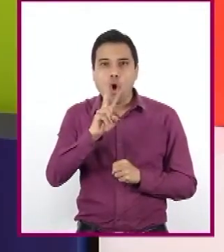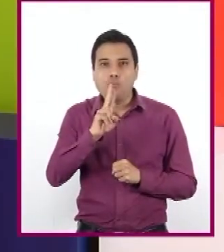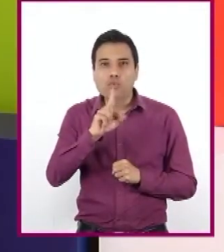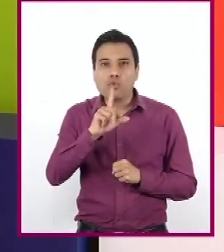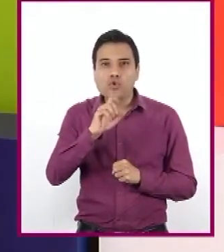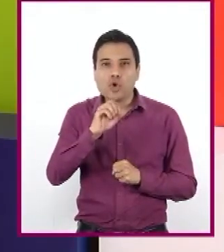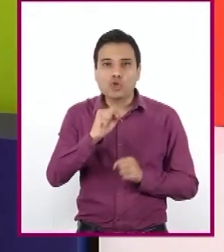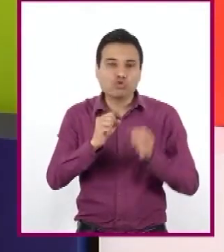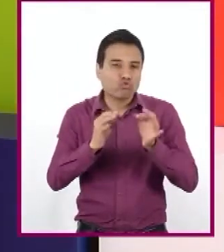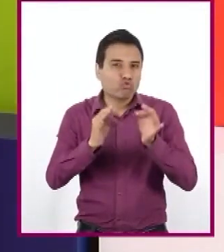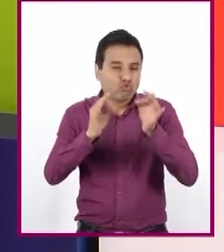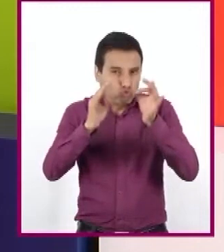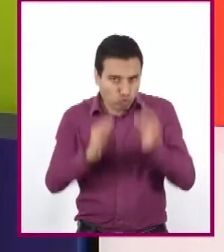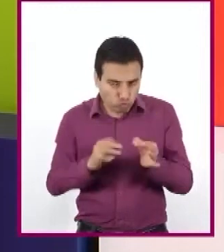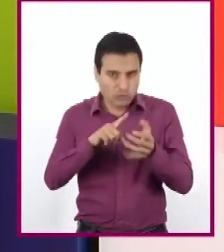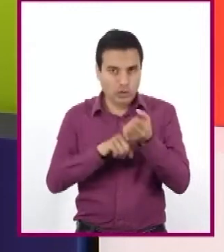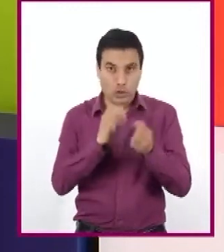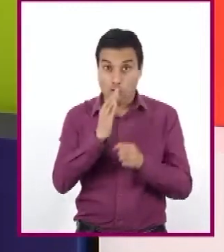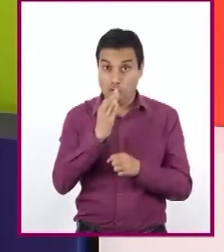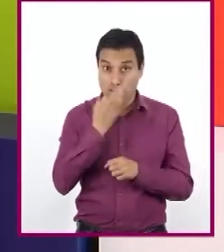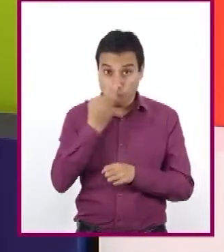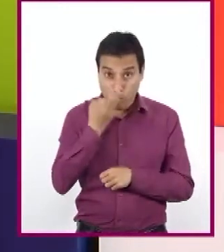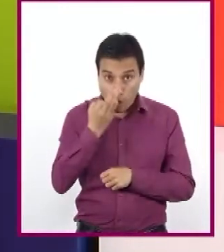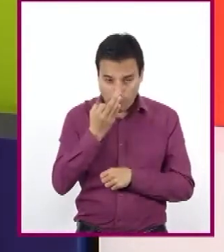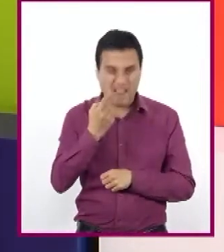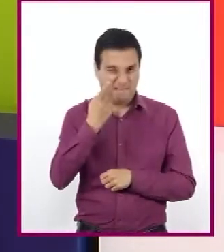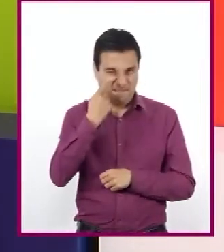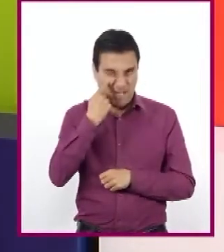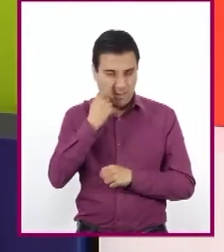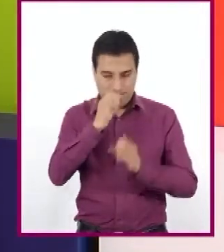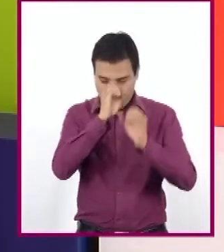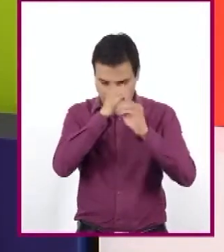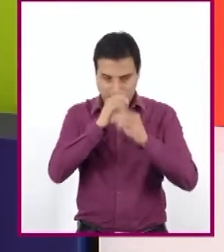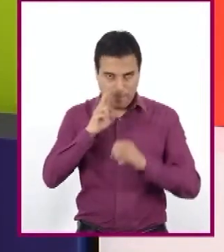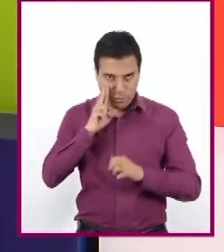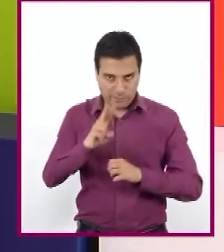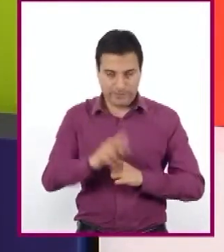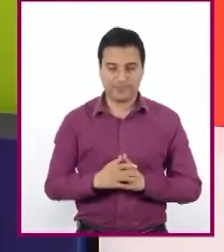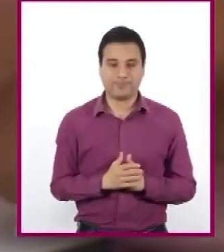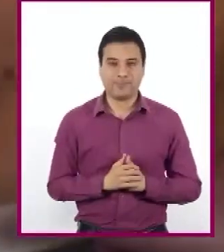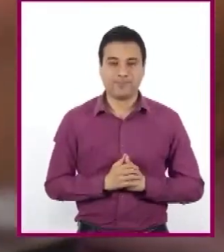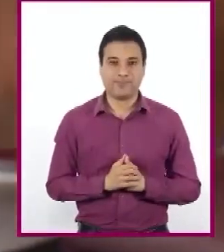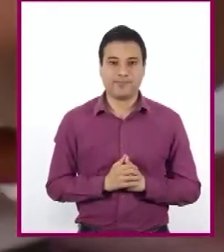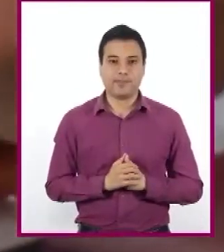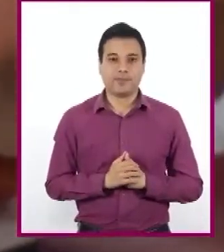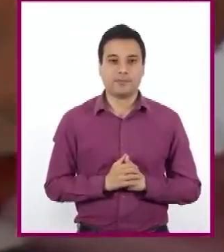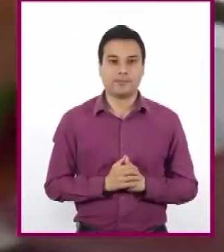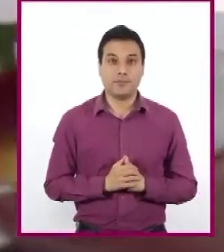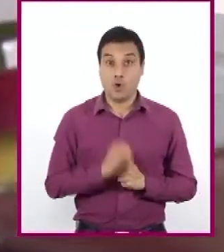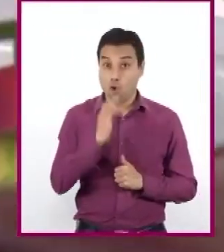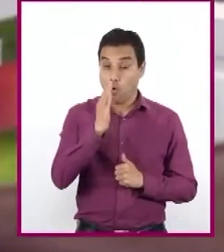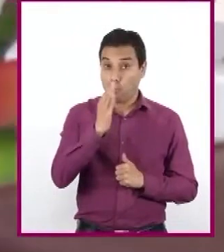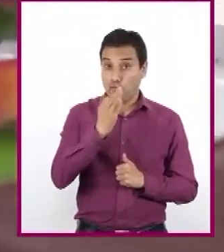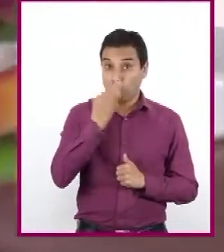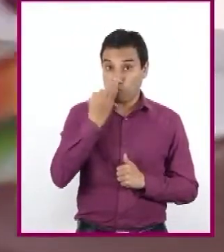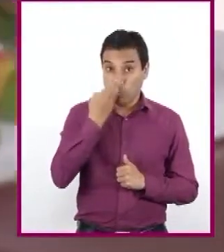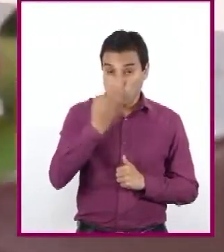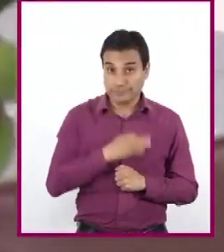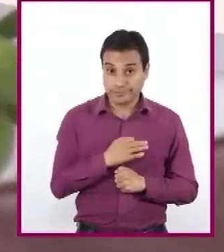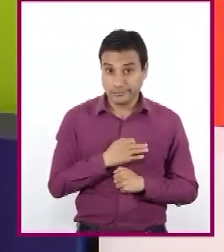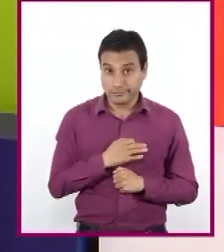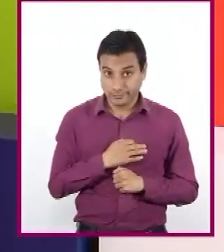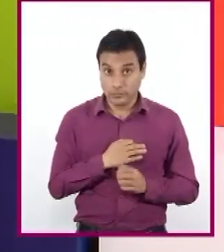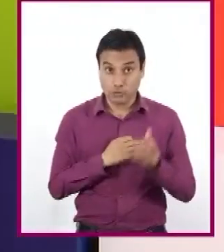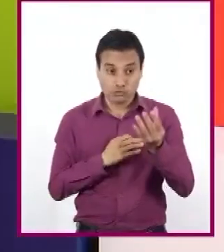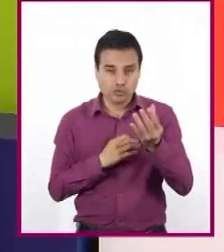dentro del ovario de la flor. Maestro. Vamos a proceder con la siguiente flor. Voy a tomar completamente la flor y